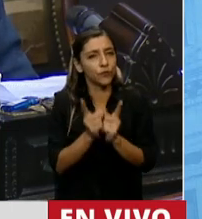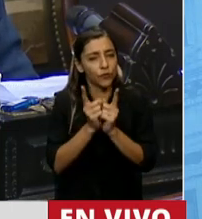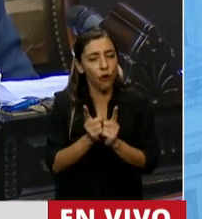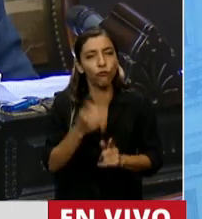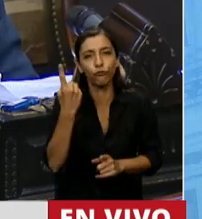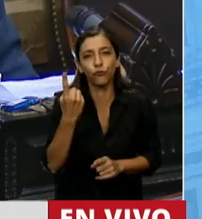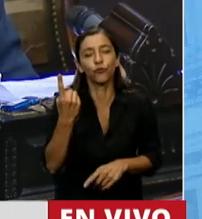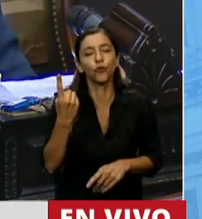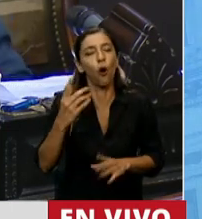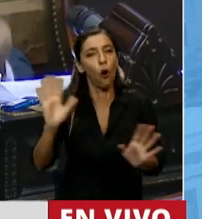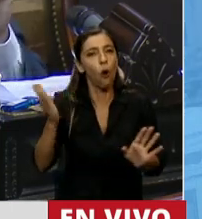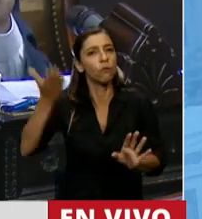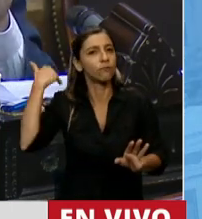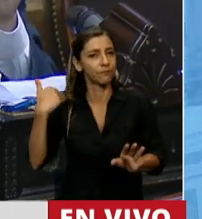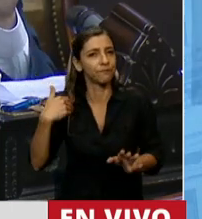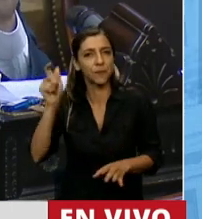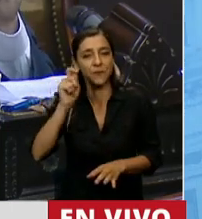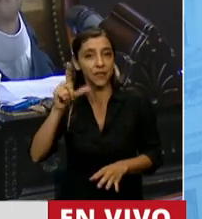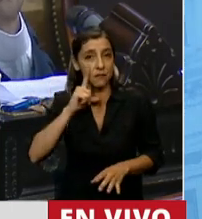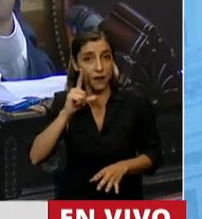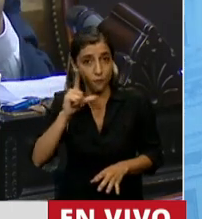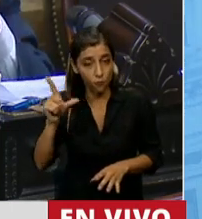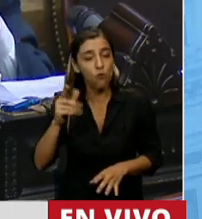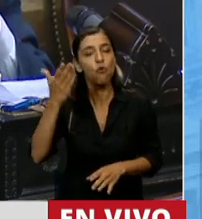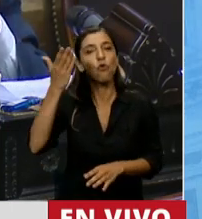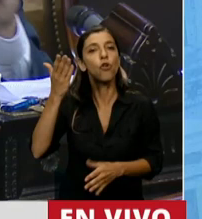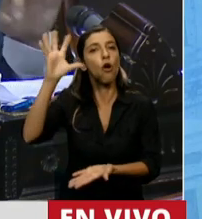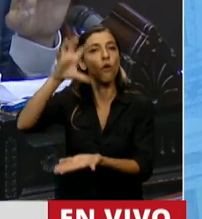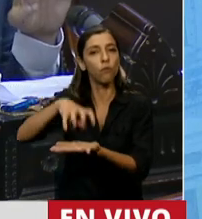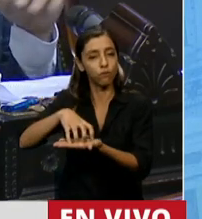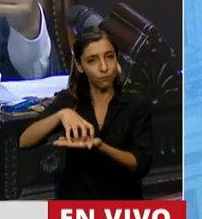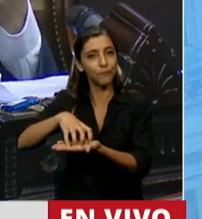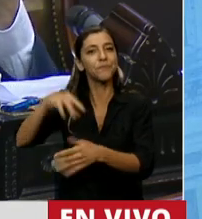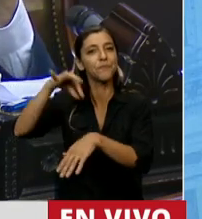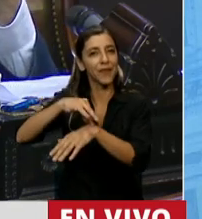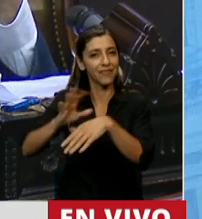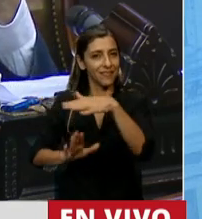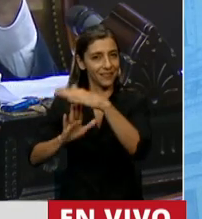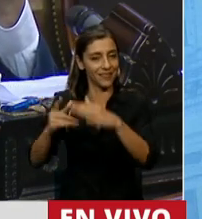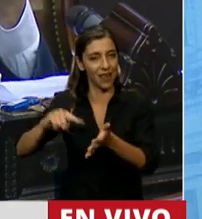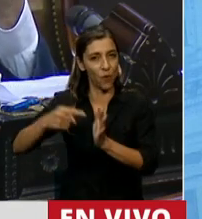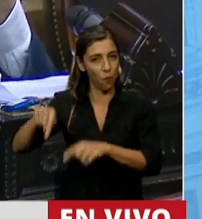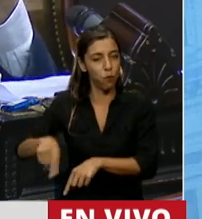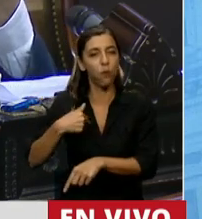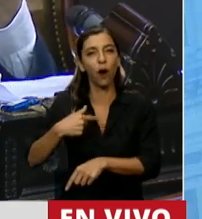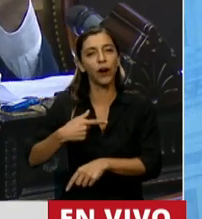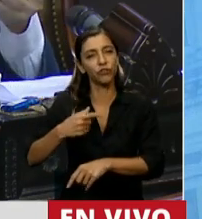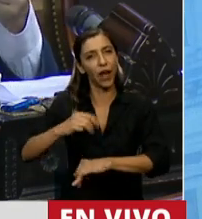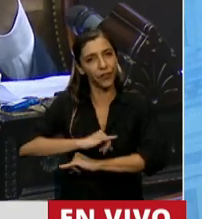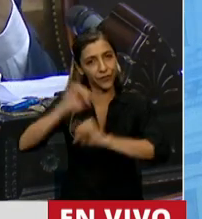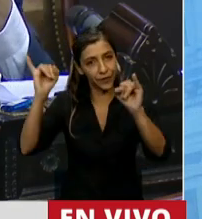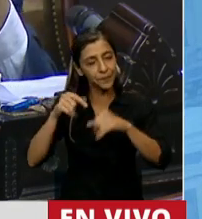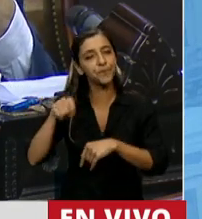una declaración que hiciera en julio de este año la Academia Nacional de Medicina de Buenos Aires, donde